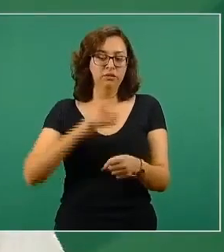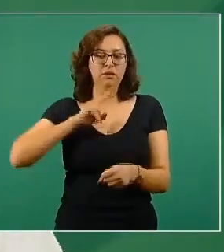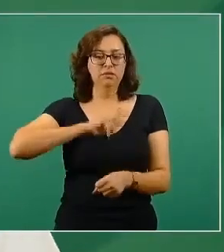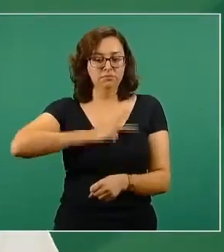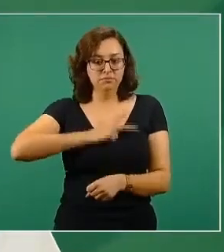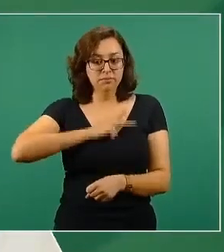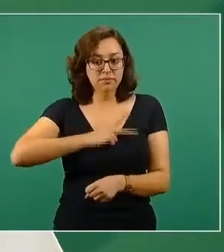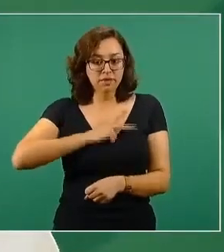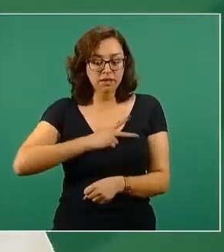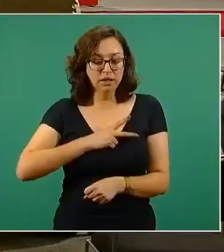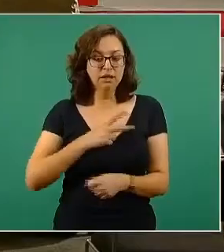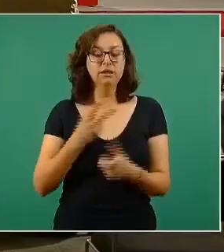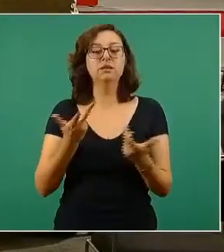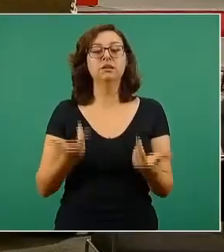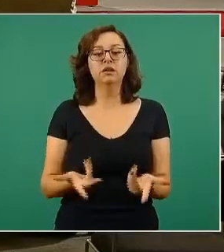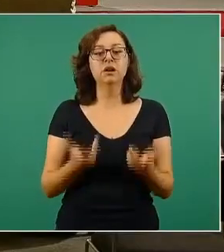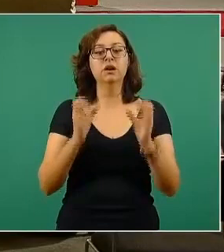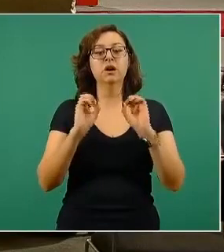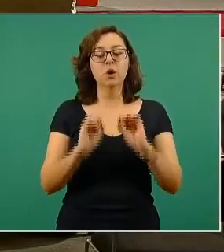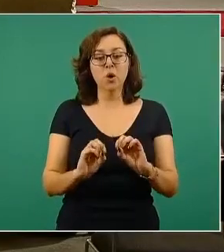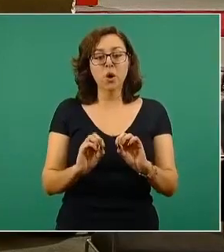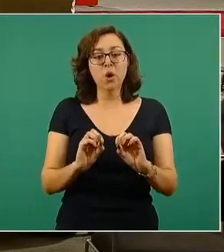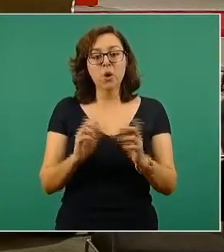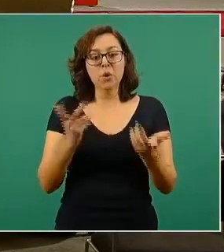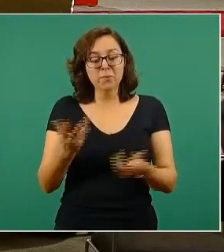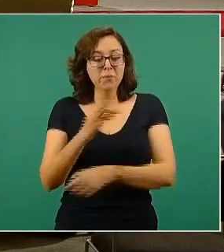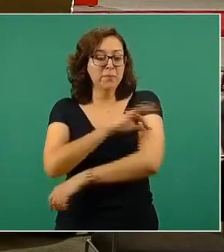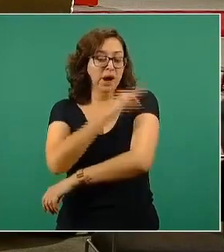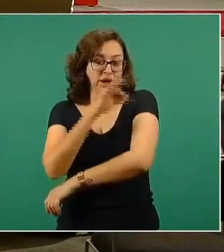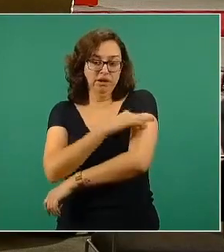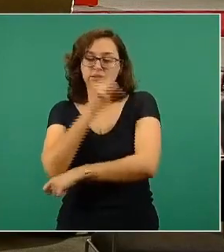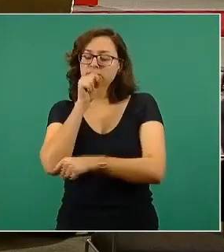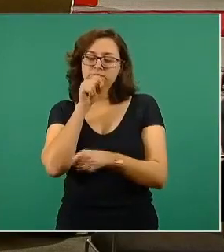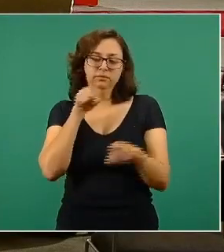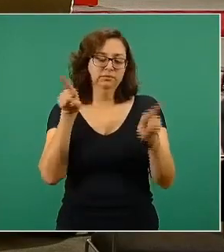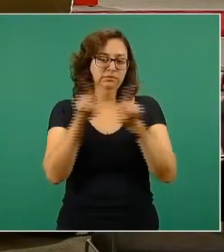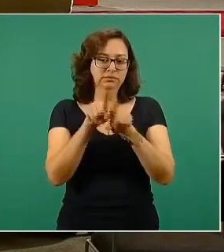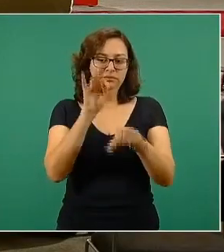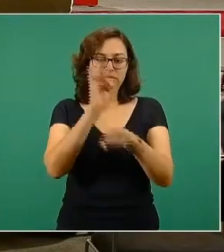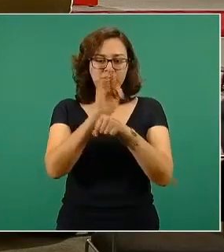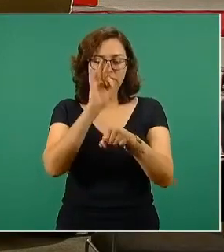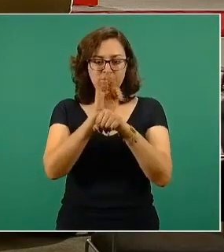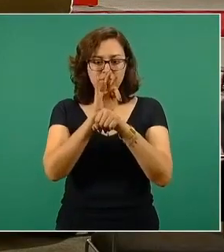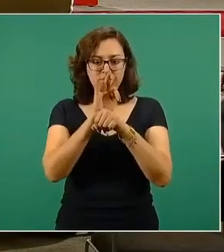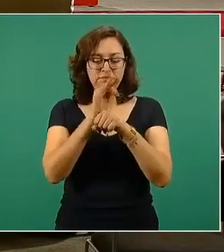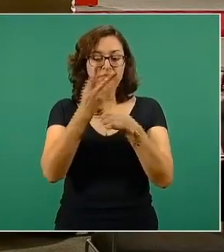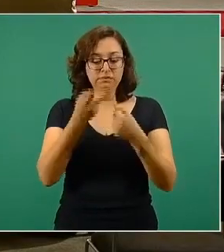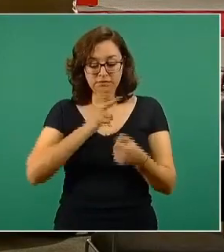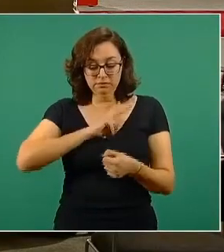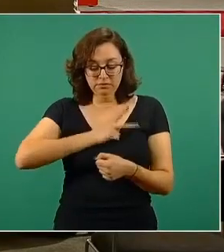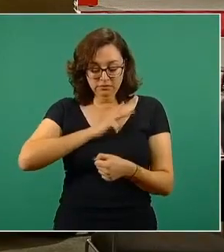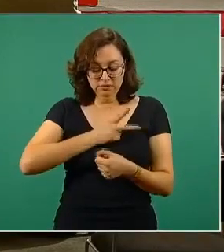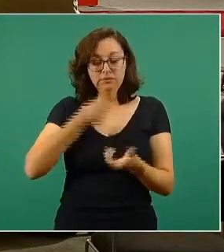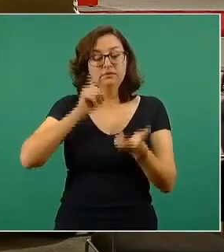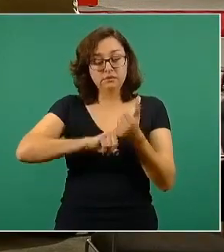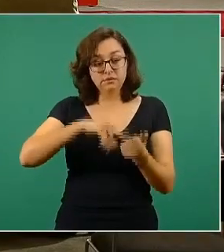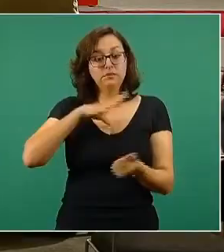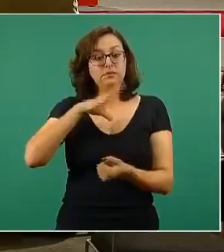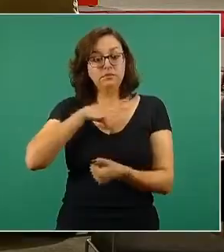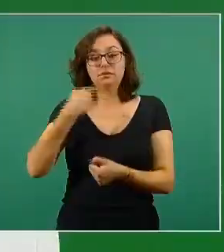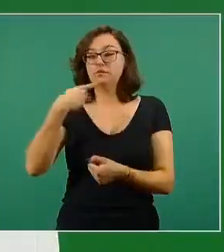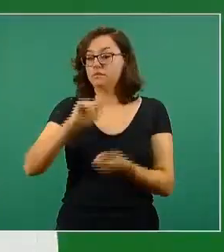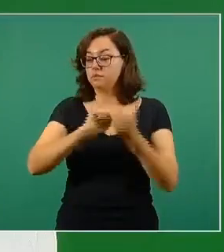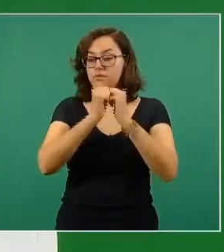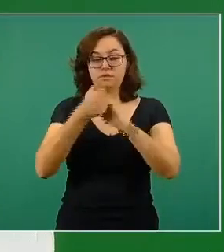dejar inmunidad, o a los componentes de las vacunas que son componentes del virus pero no pueden causar